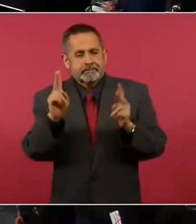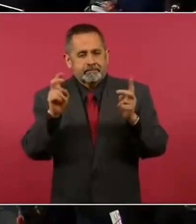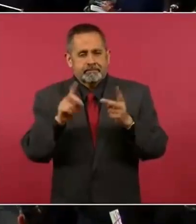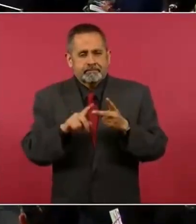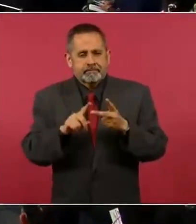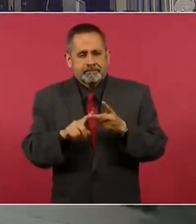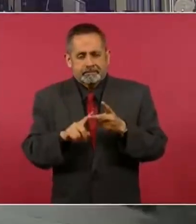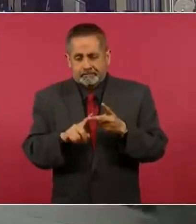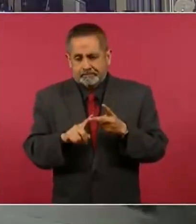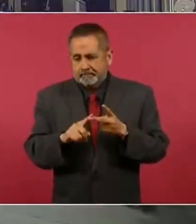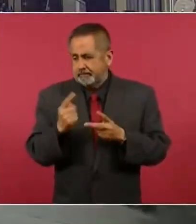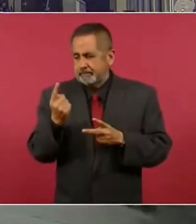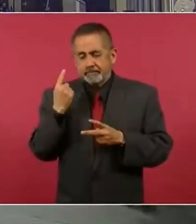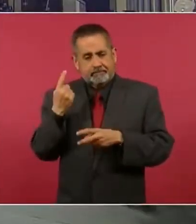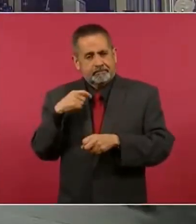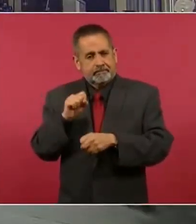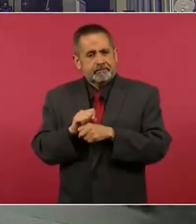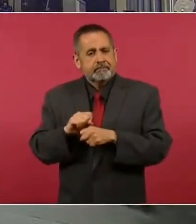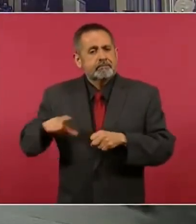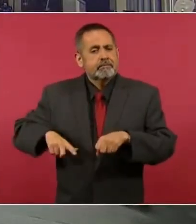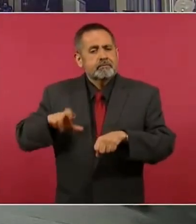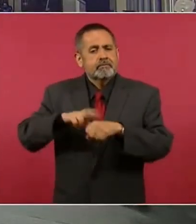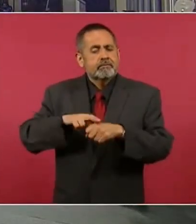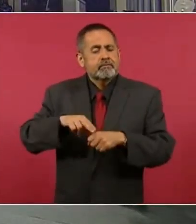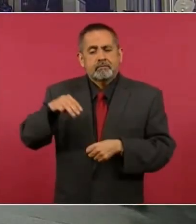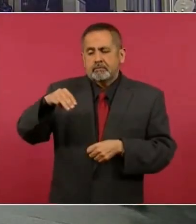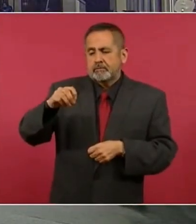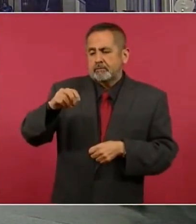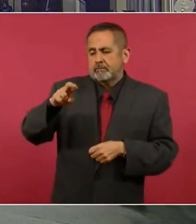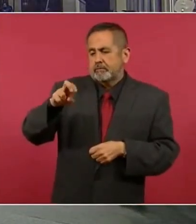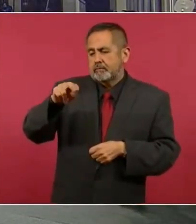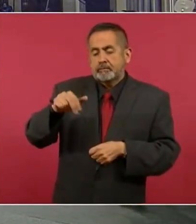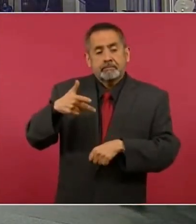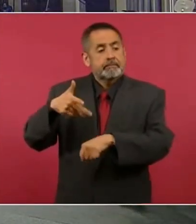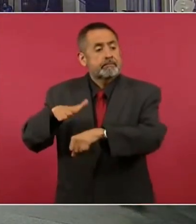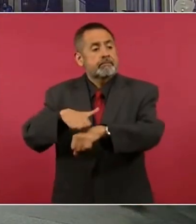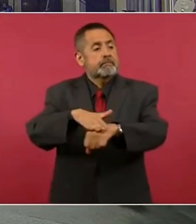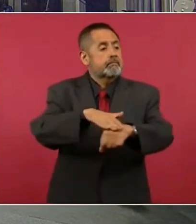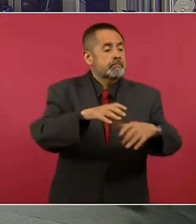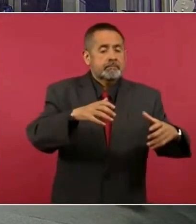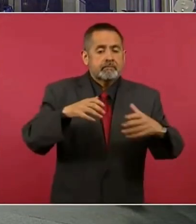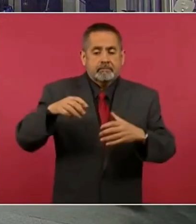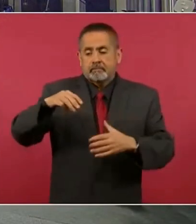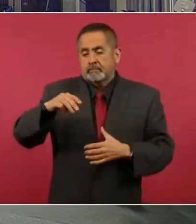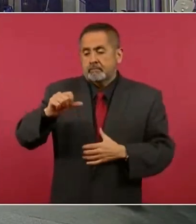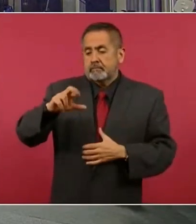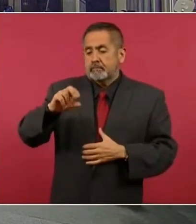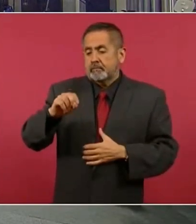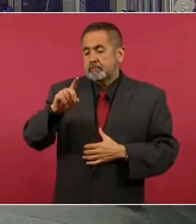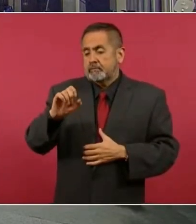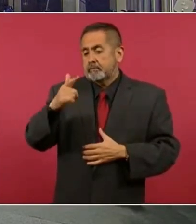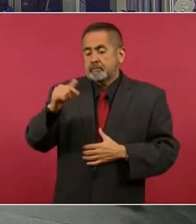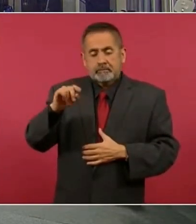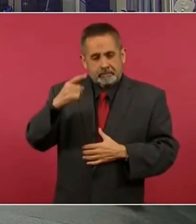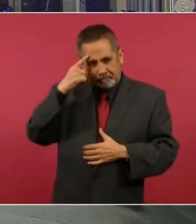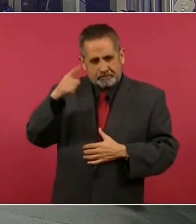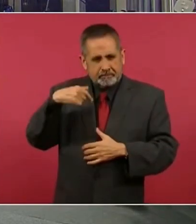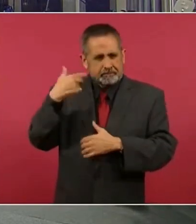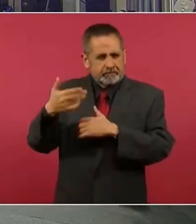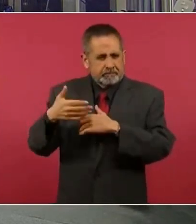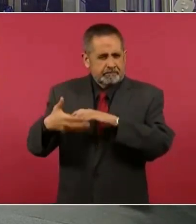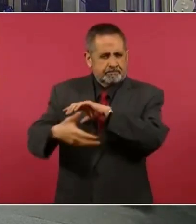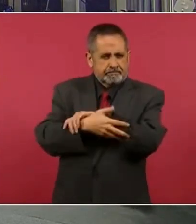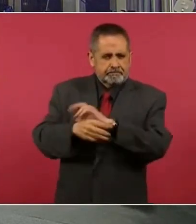Este fin de semana pasado, los gobernadores de Morena fueron convocados por Mario Delgado, líder nacional de Morena, en un pacto de